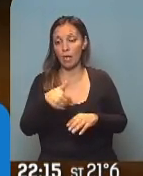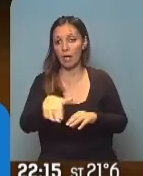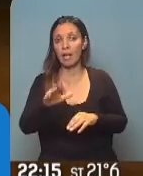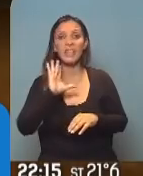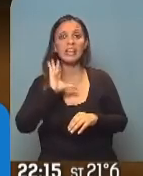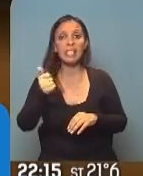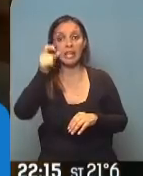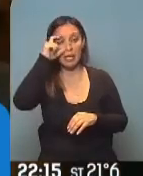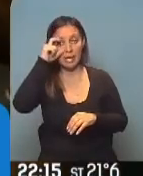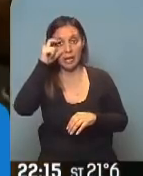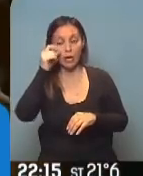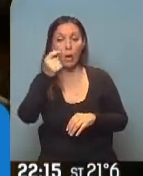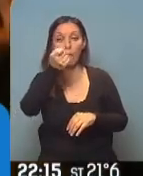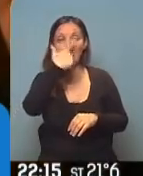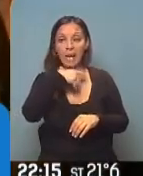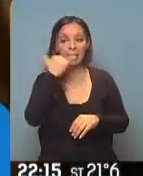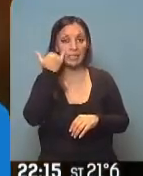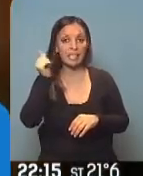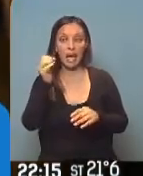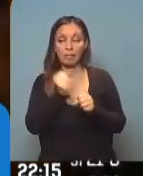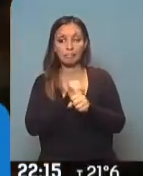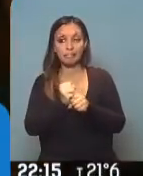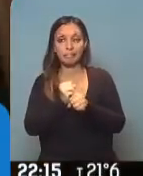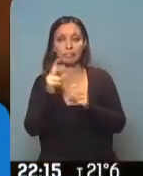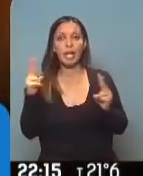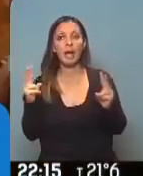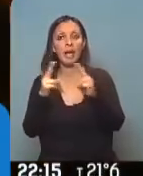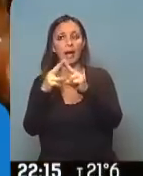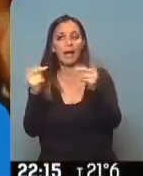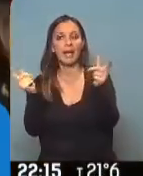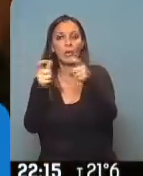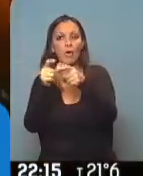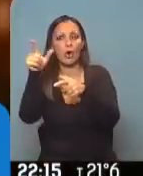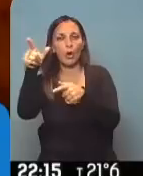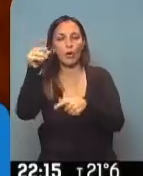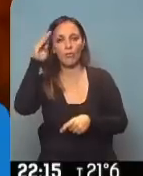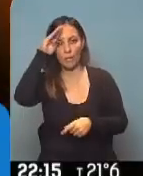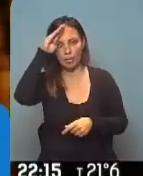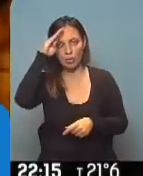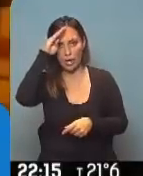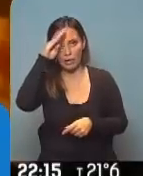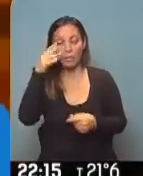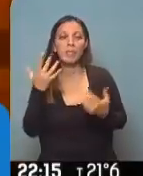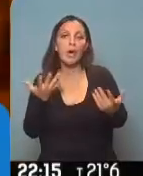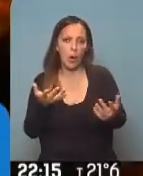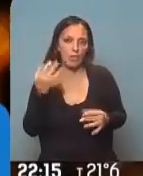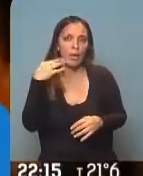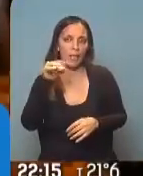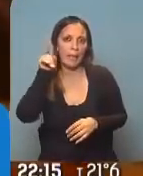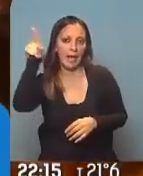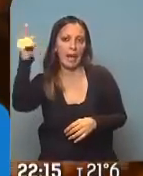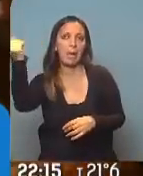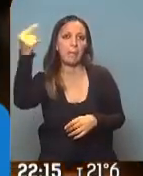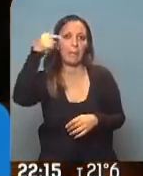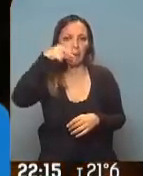presidente Mauricio Macri está yendo a verlo a Bolsonaro. Es verdad que sería Bolsonaro el que debe venir aquí, y es verdad que Macri ha